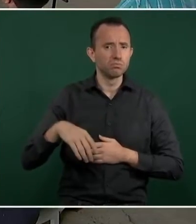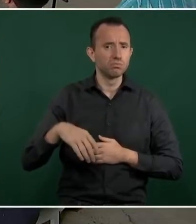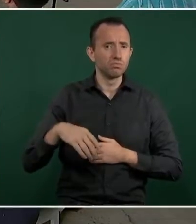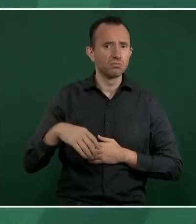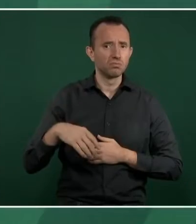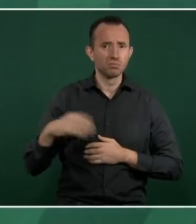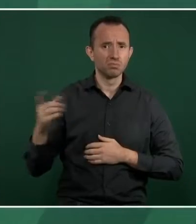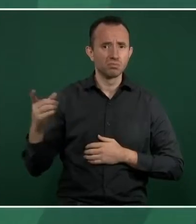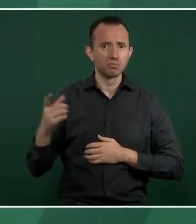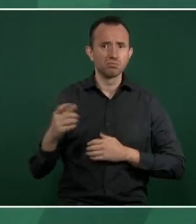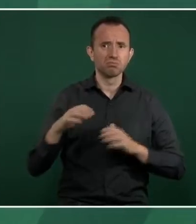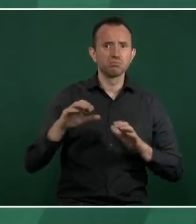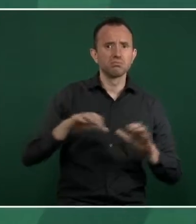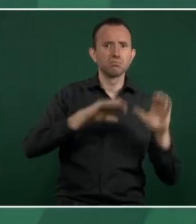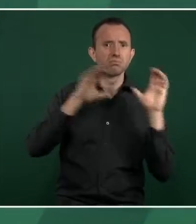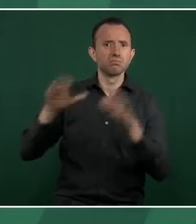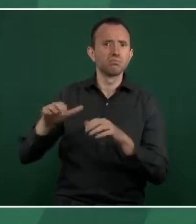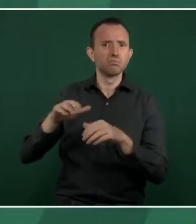dejando en el camino